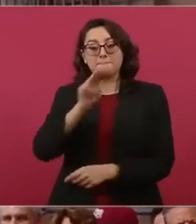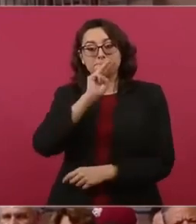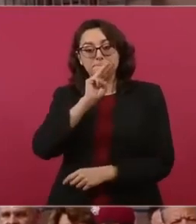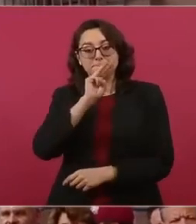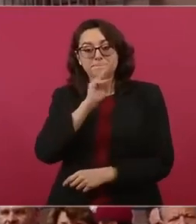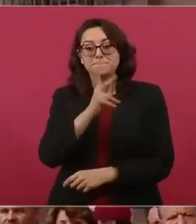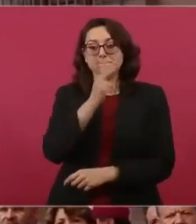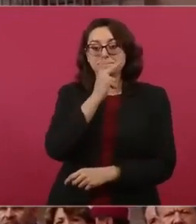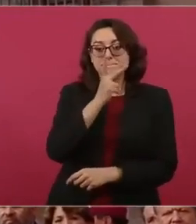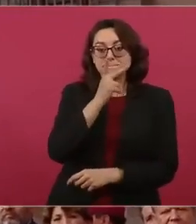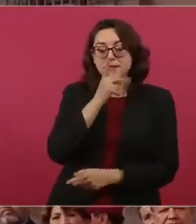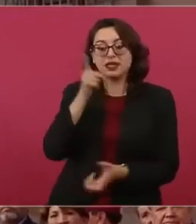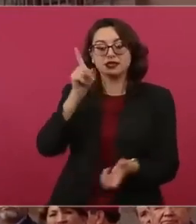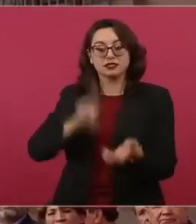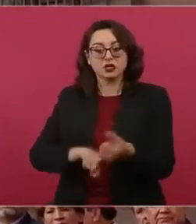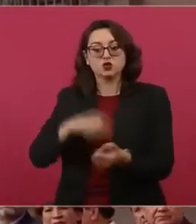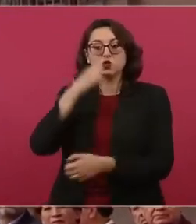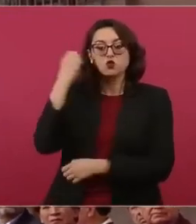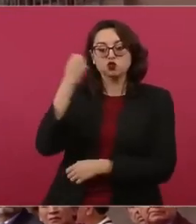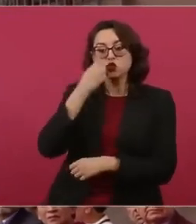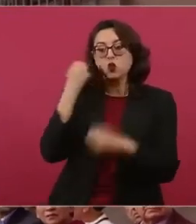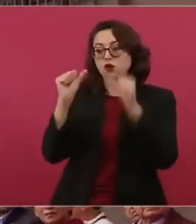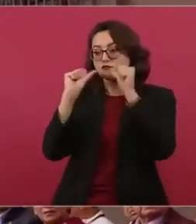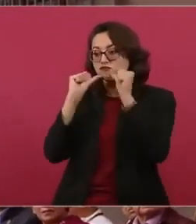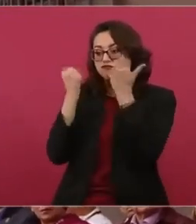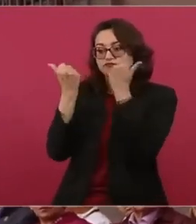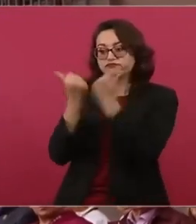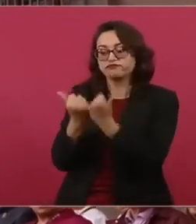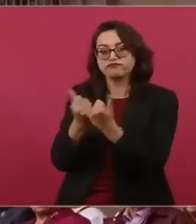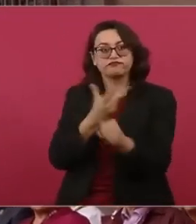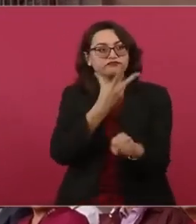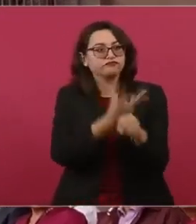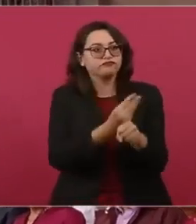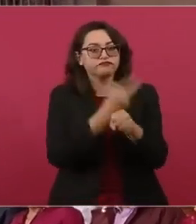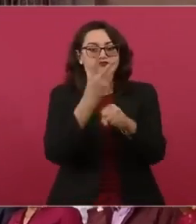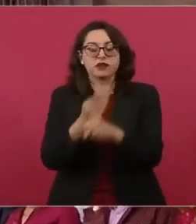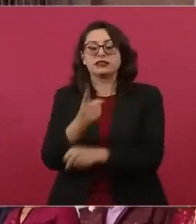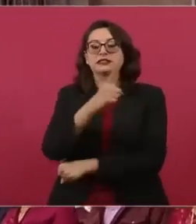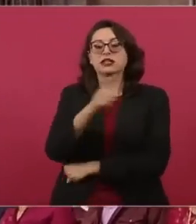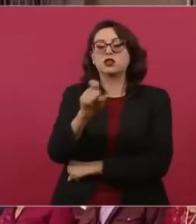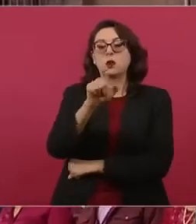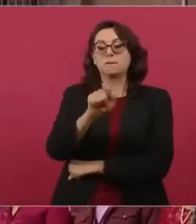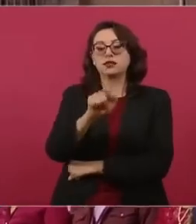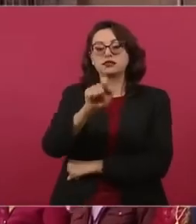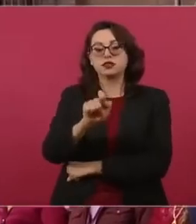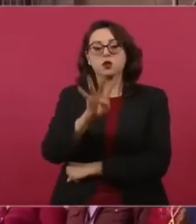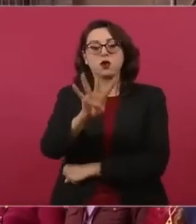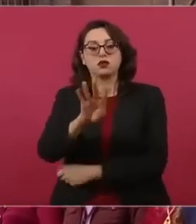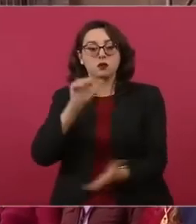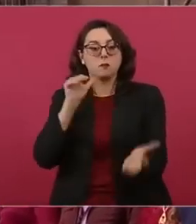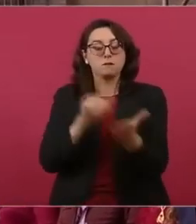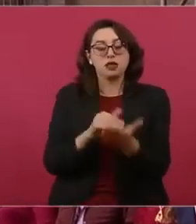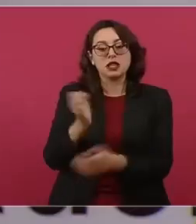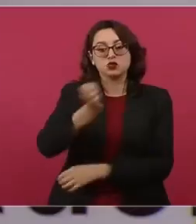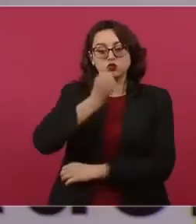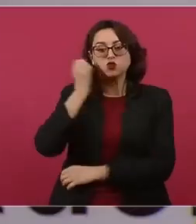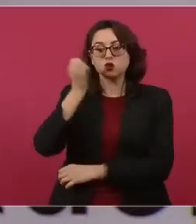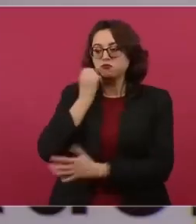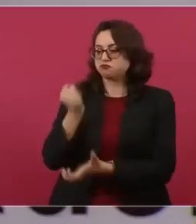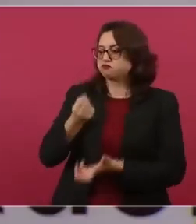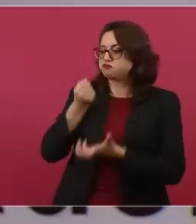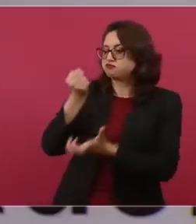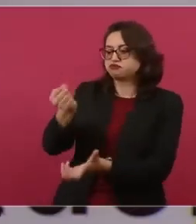y padres de familia para el mantenimiento de 124 mil escuelas